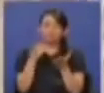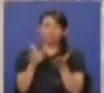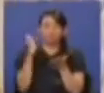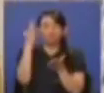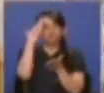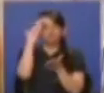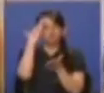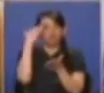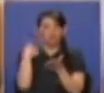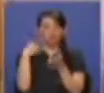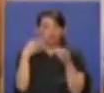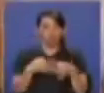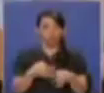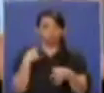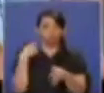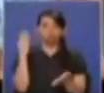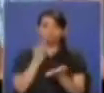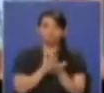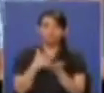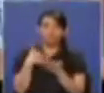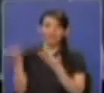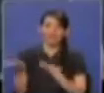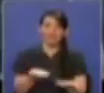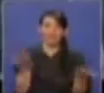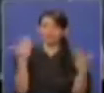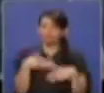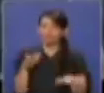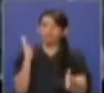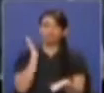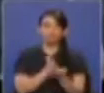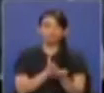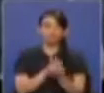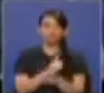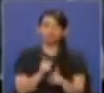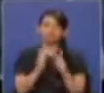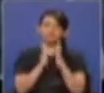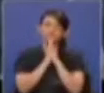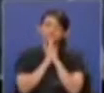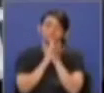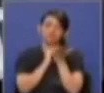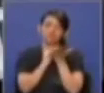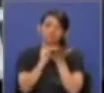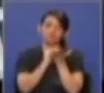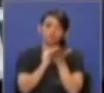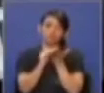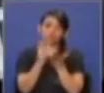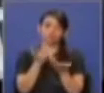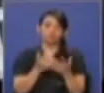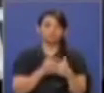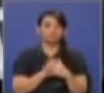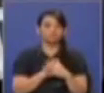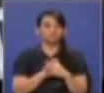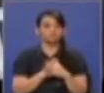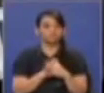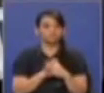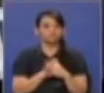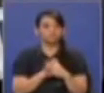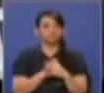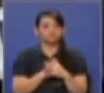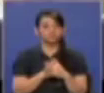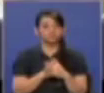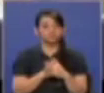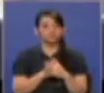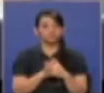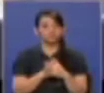mi despacho había cancelado el evento, lo había vuelto a armar, les pido disculpas. siempre, por supuesto, nos llena